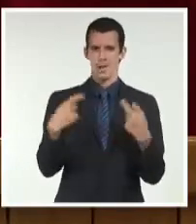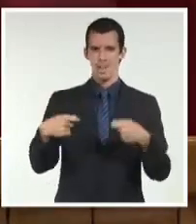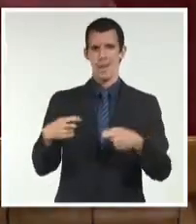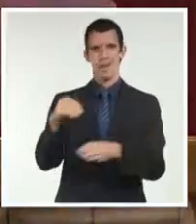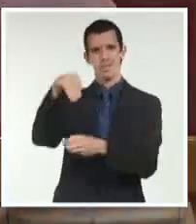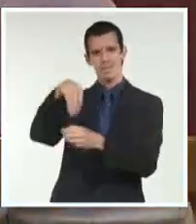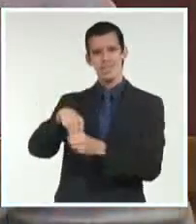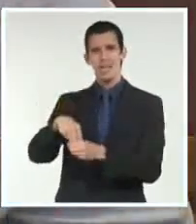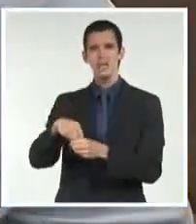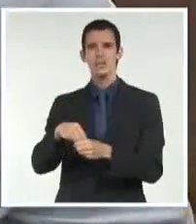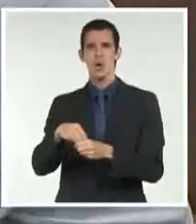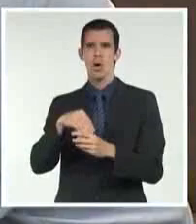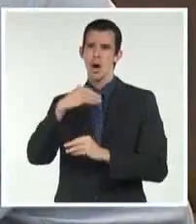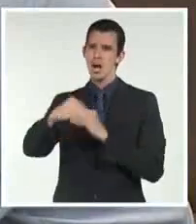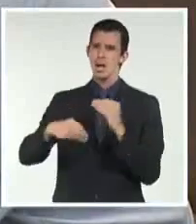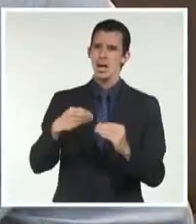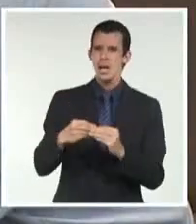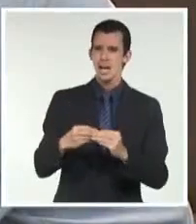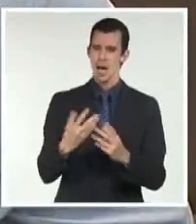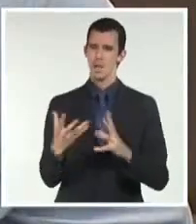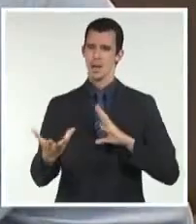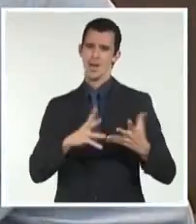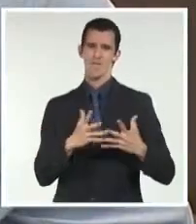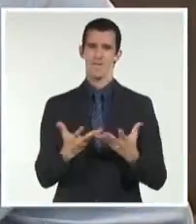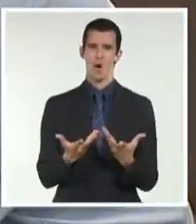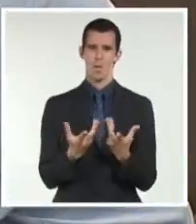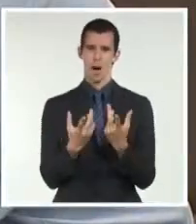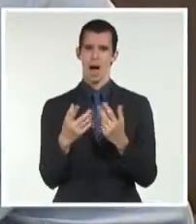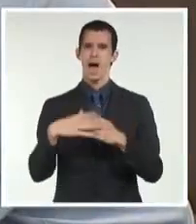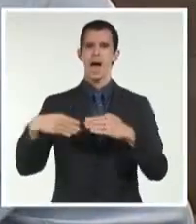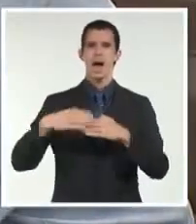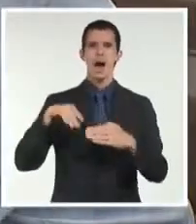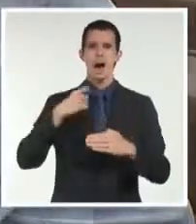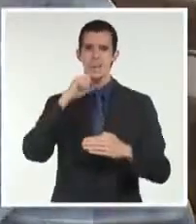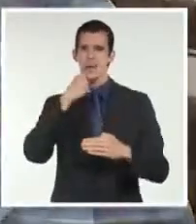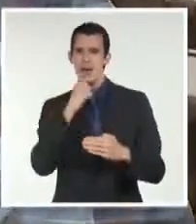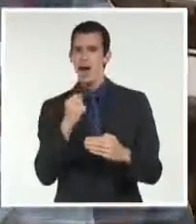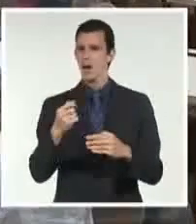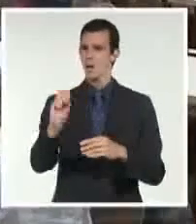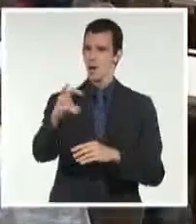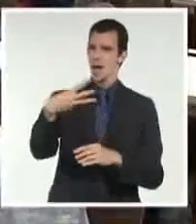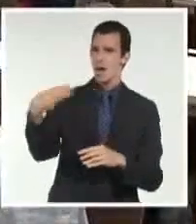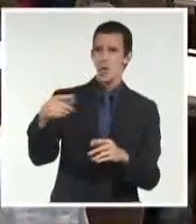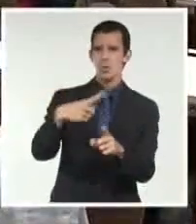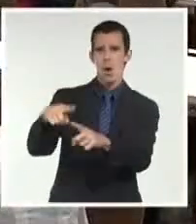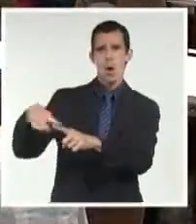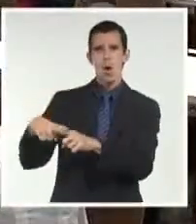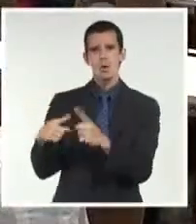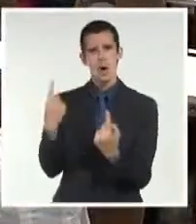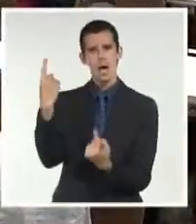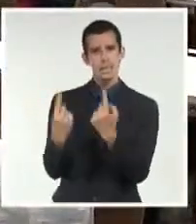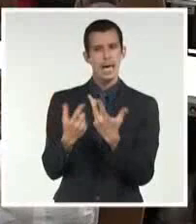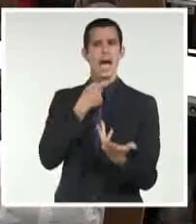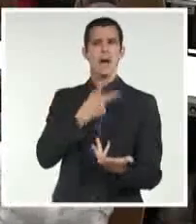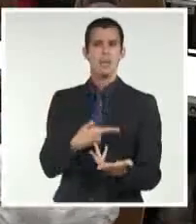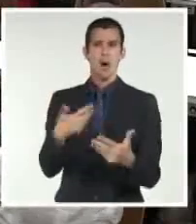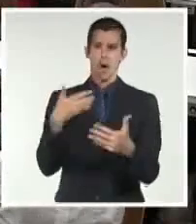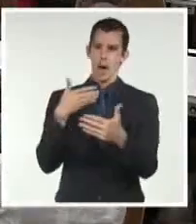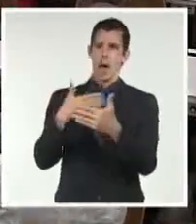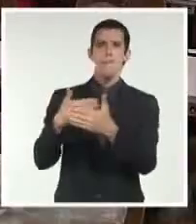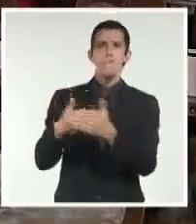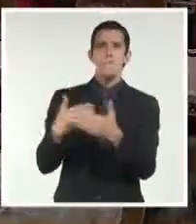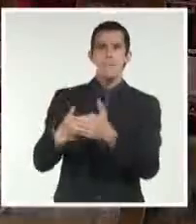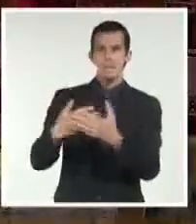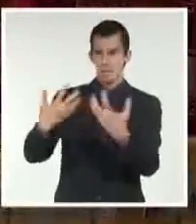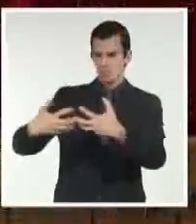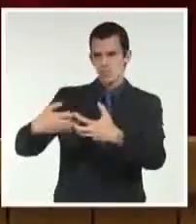a partir de la captación de divisas, el incremento de los ingresos por exportaciones y la reactivación de la producción